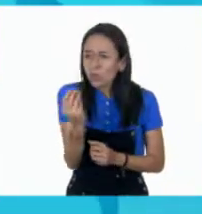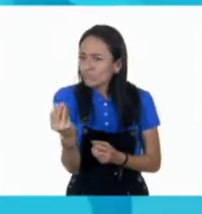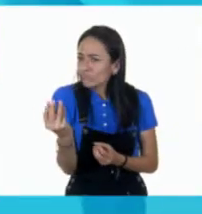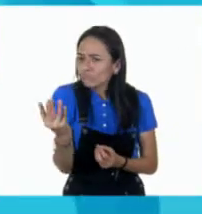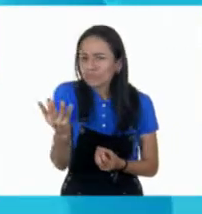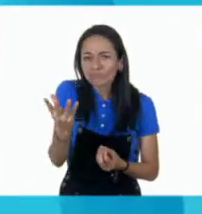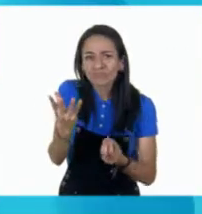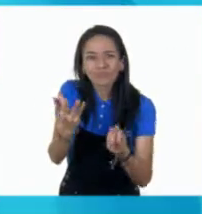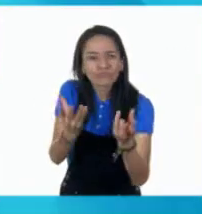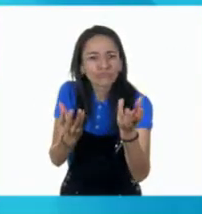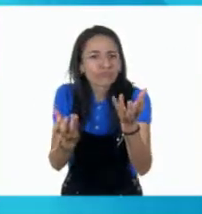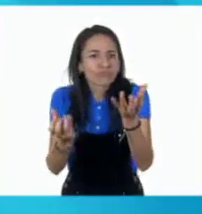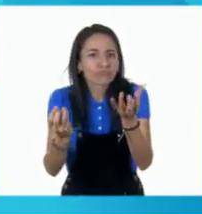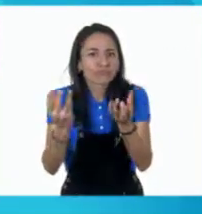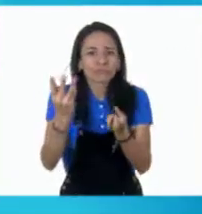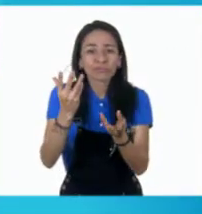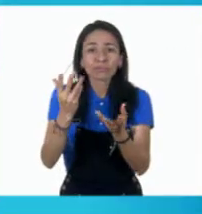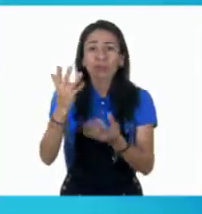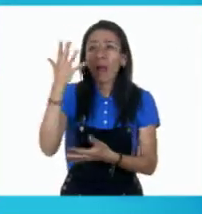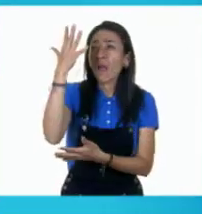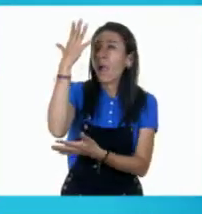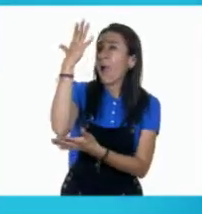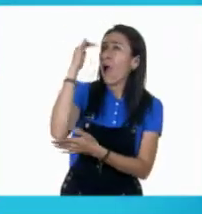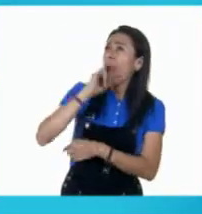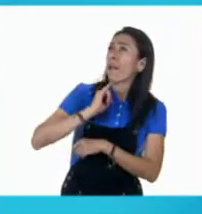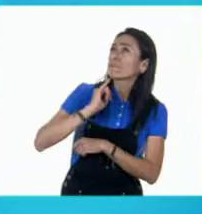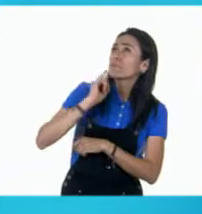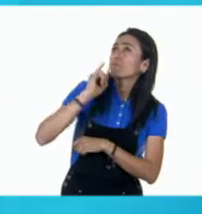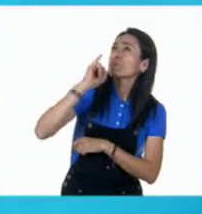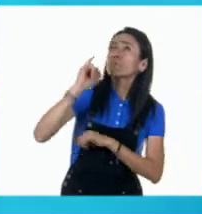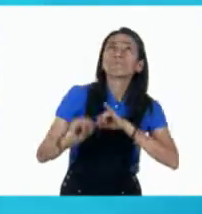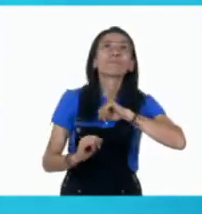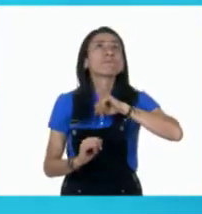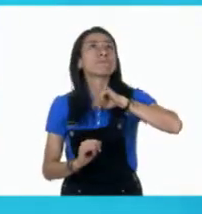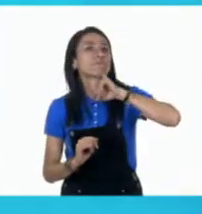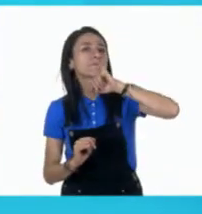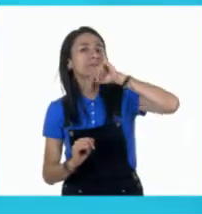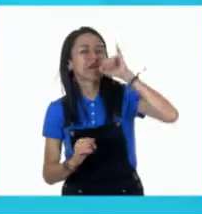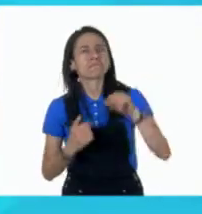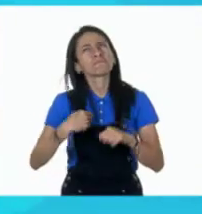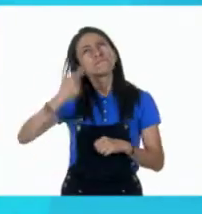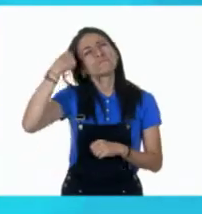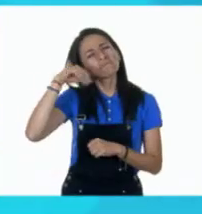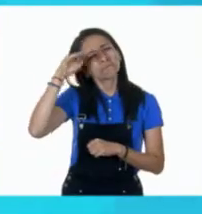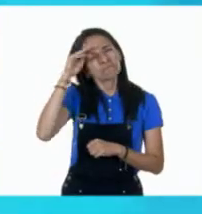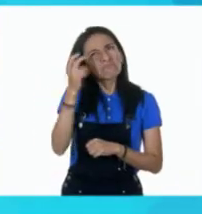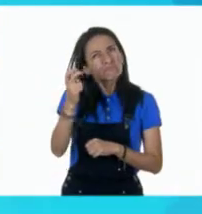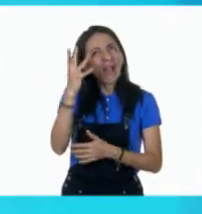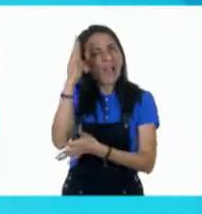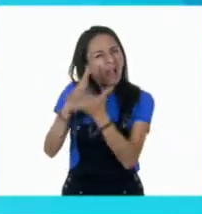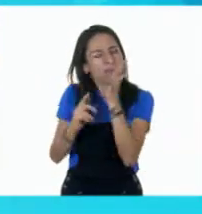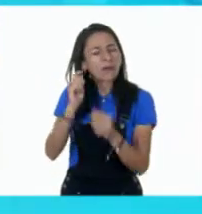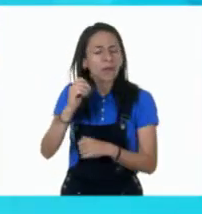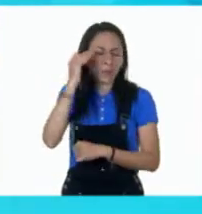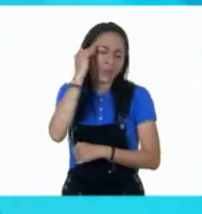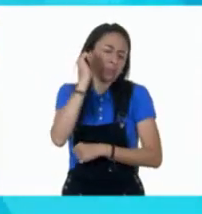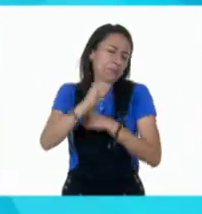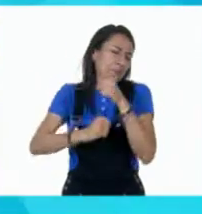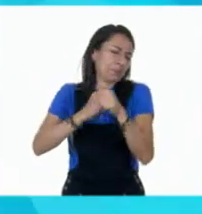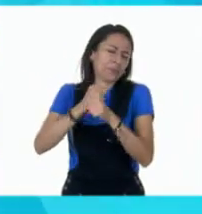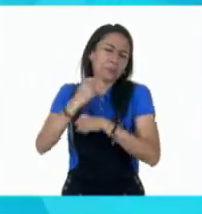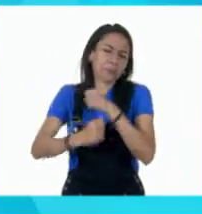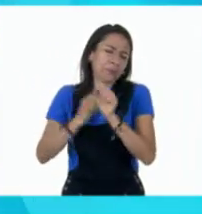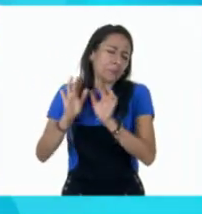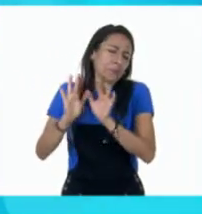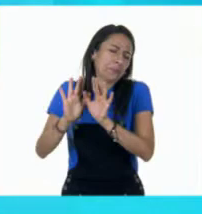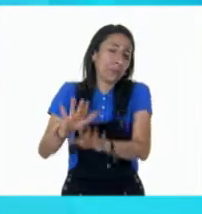unos grandes árboles que yo pienso que tienen muchos años, aunque hay meses que se les